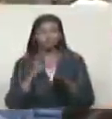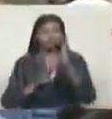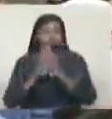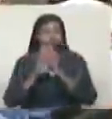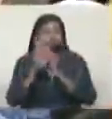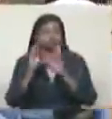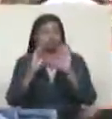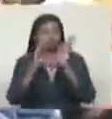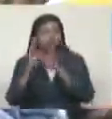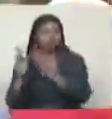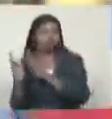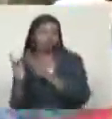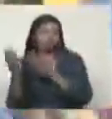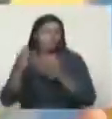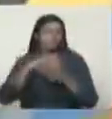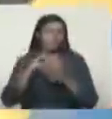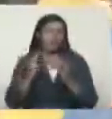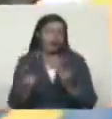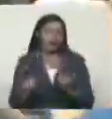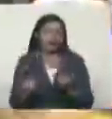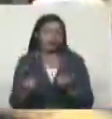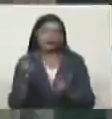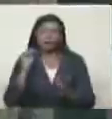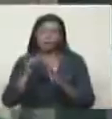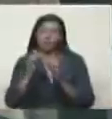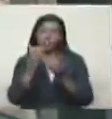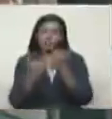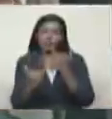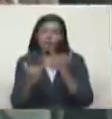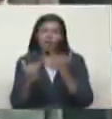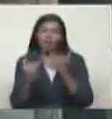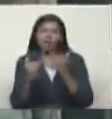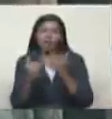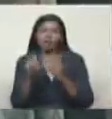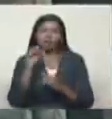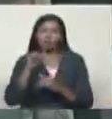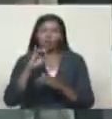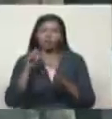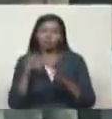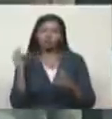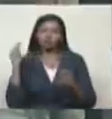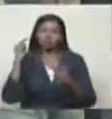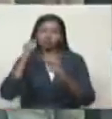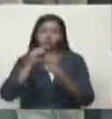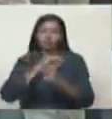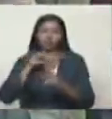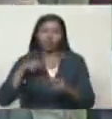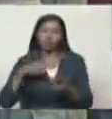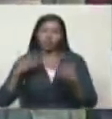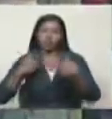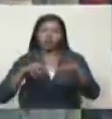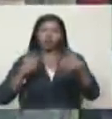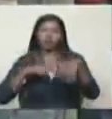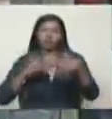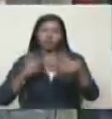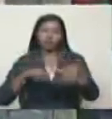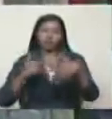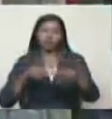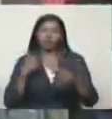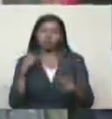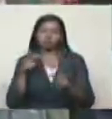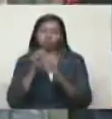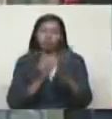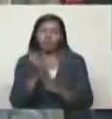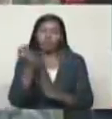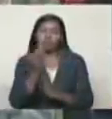de organización. Ya en el punto final, el punto de llegada de esta marcha de la lealtad de la